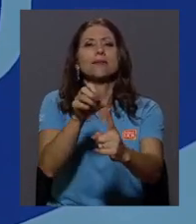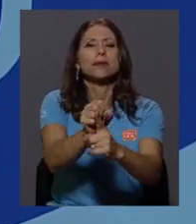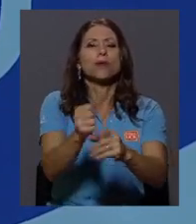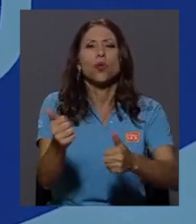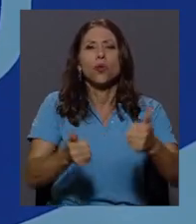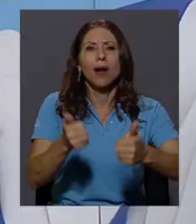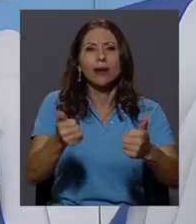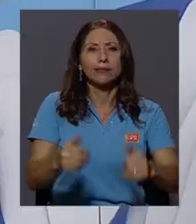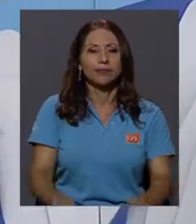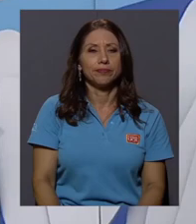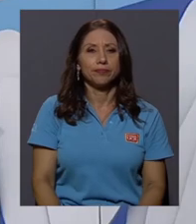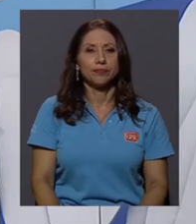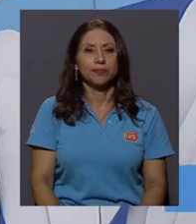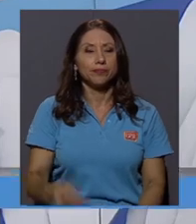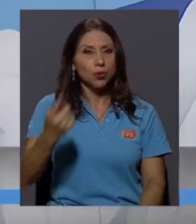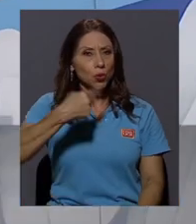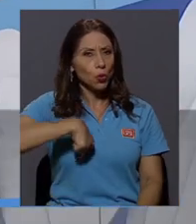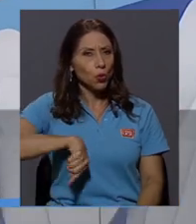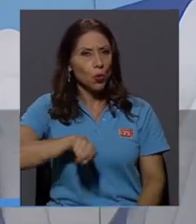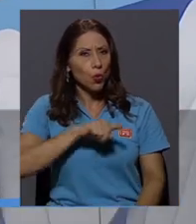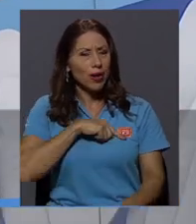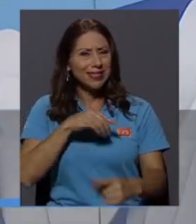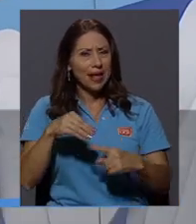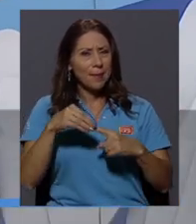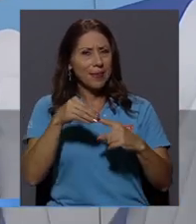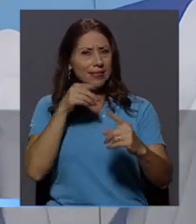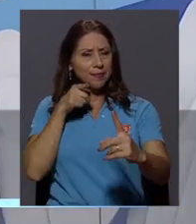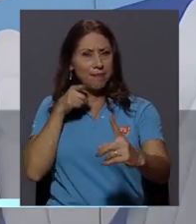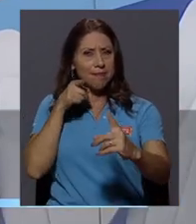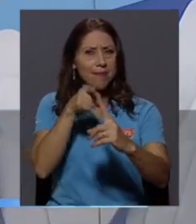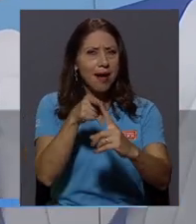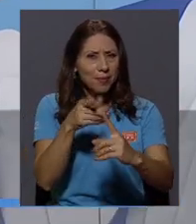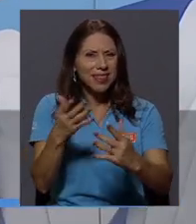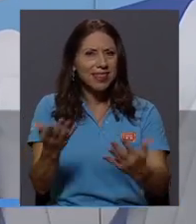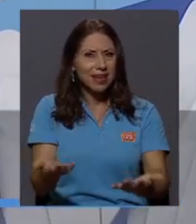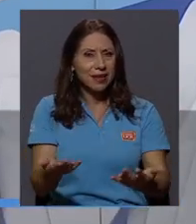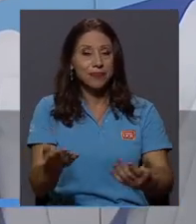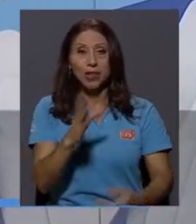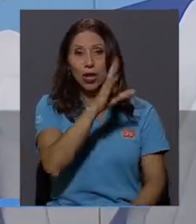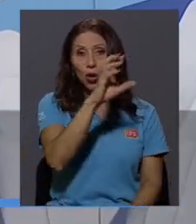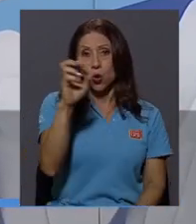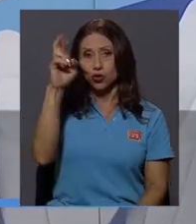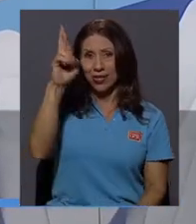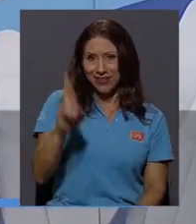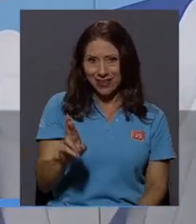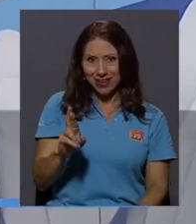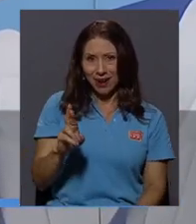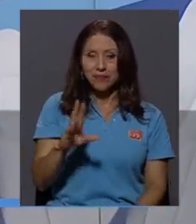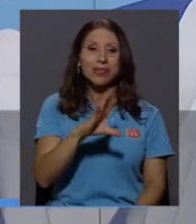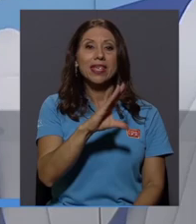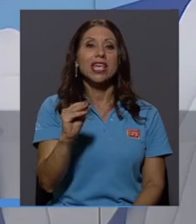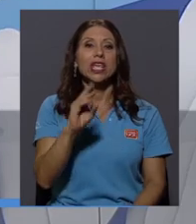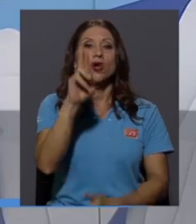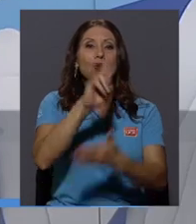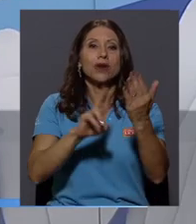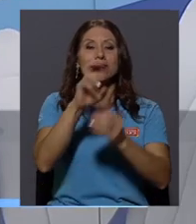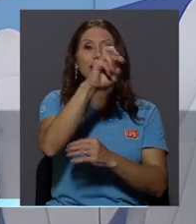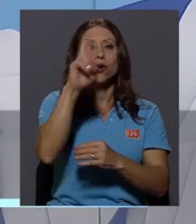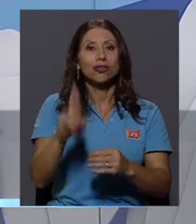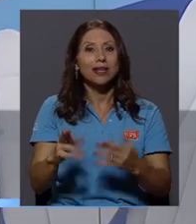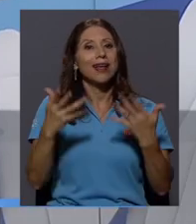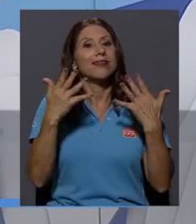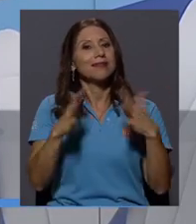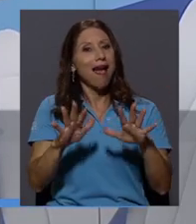como anfitriones nuestra meta fundamental es colocar a costa rica y a la universidad de costa rica en la palestra